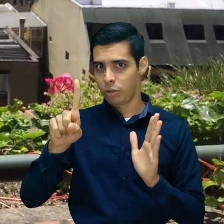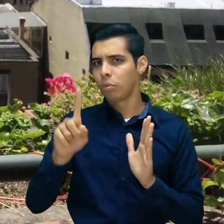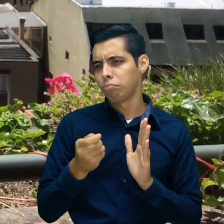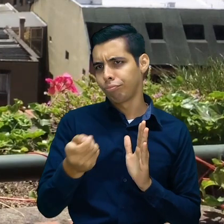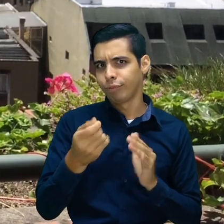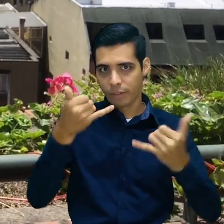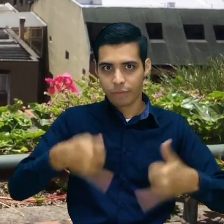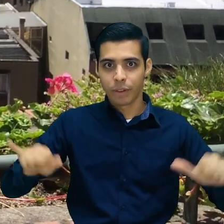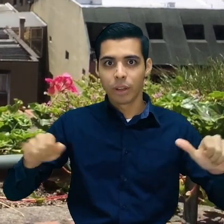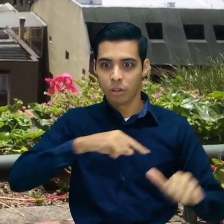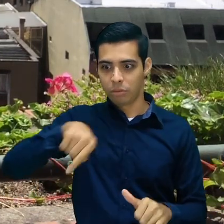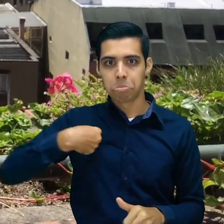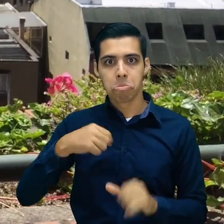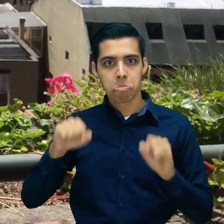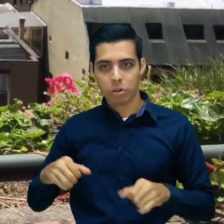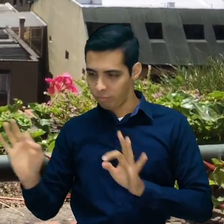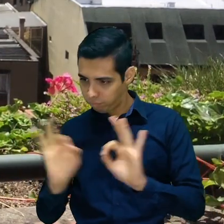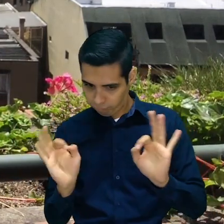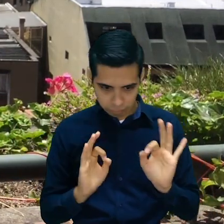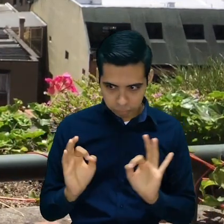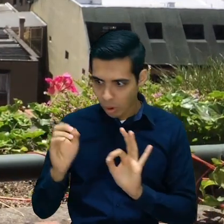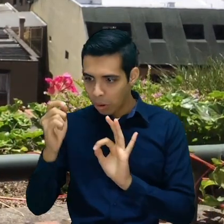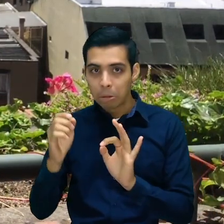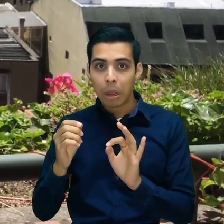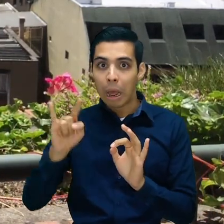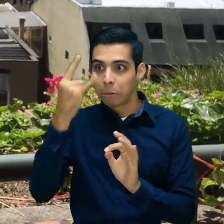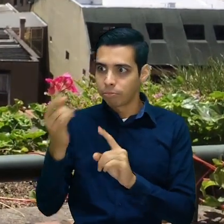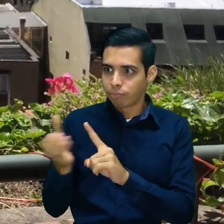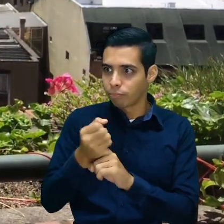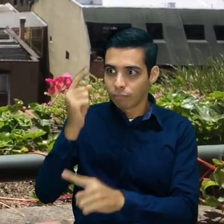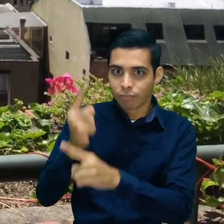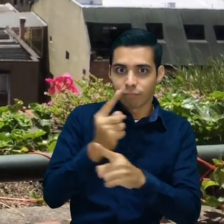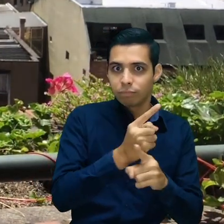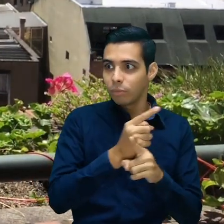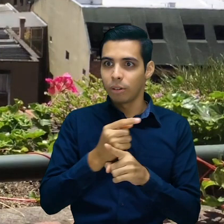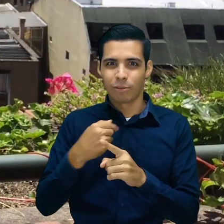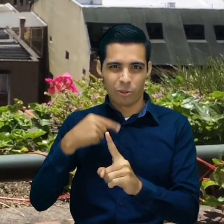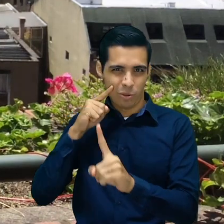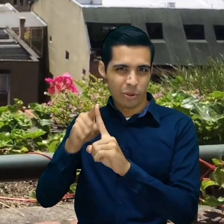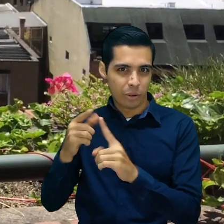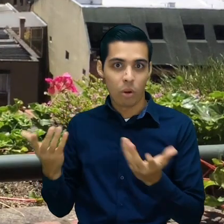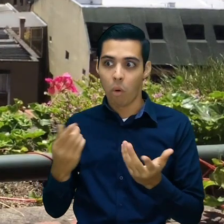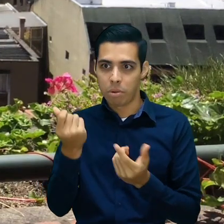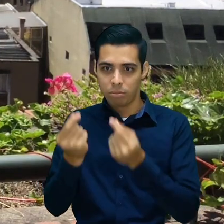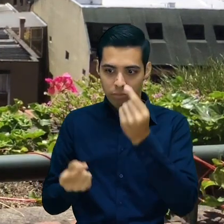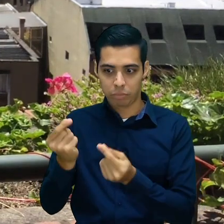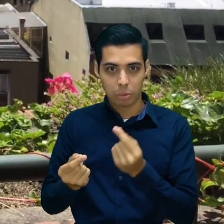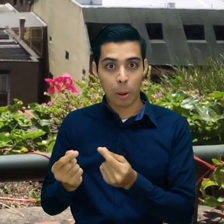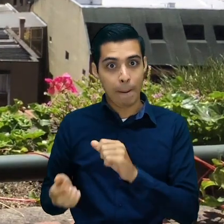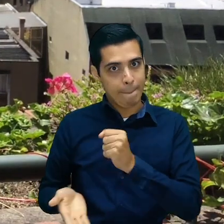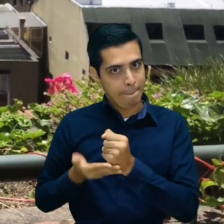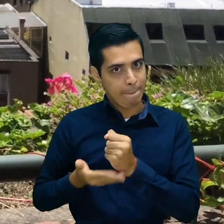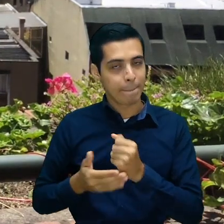próximo a terminar podemos aún organizarnos financieramente. Así que empecemos. Primero, una revisión de metas. Es muy importante que